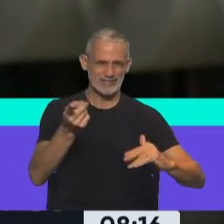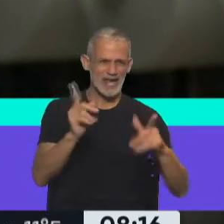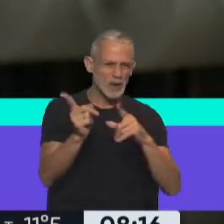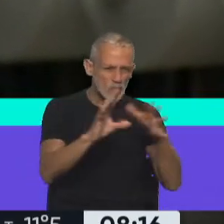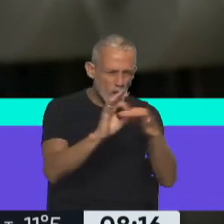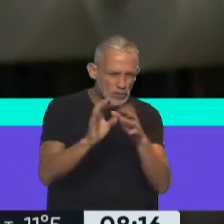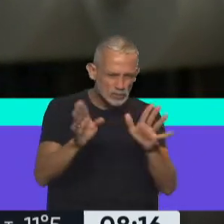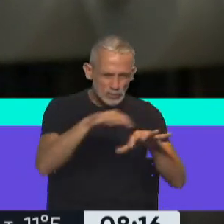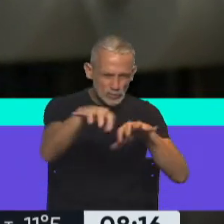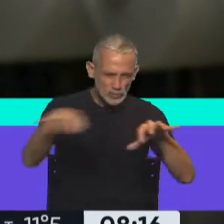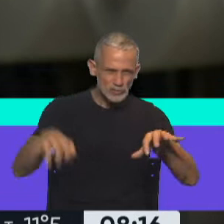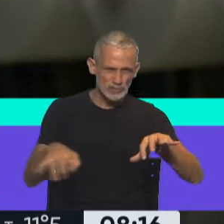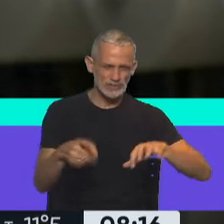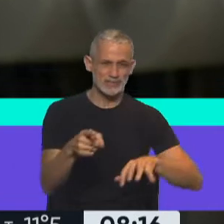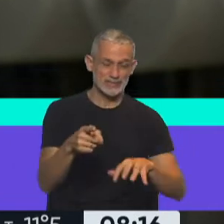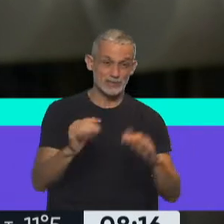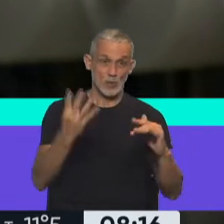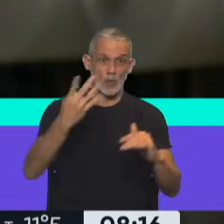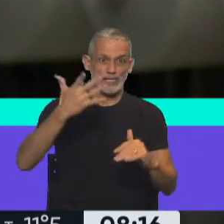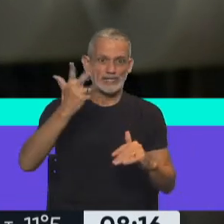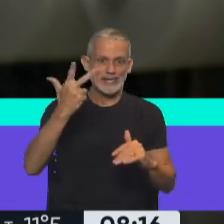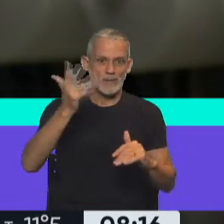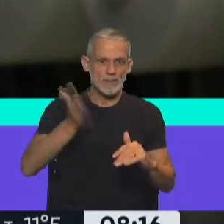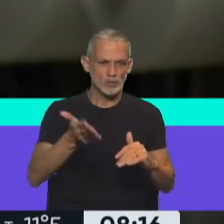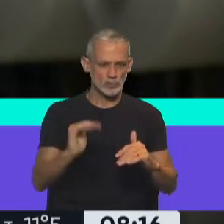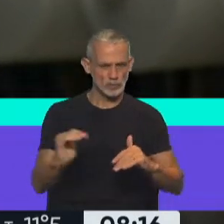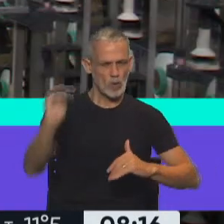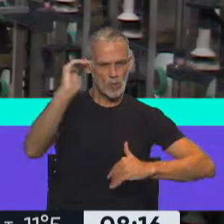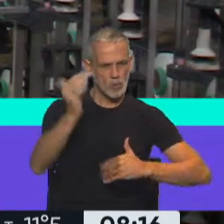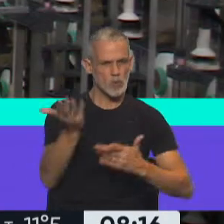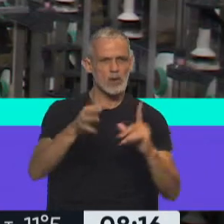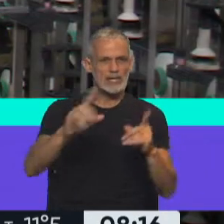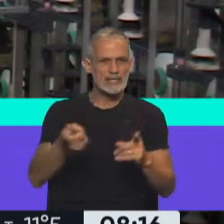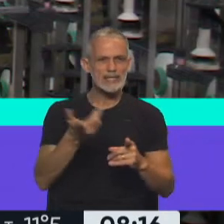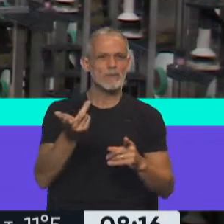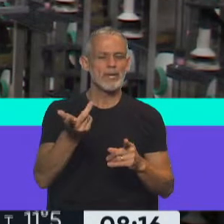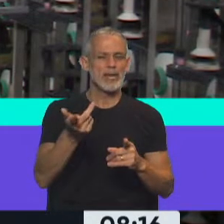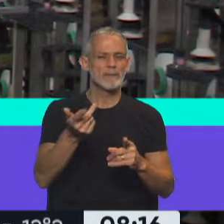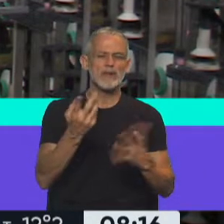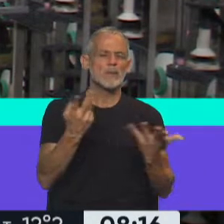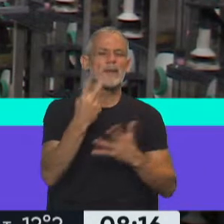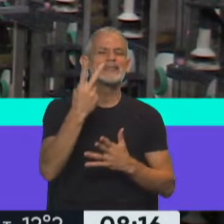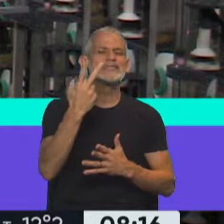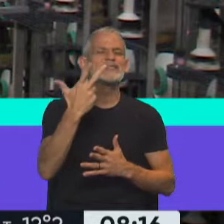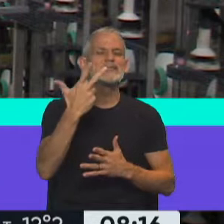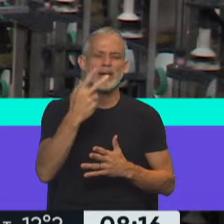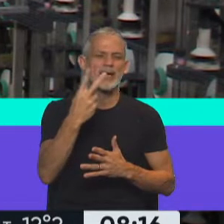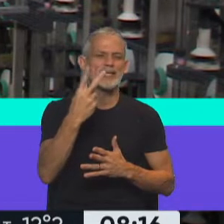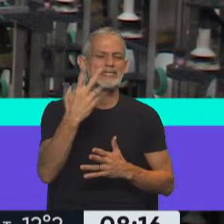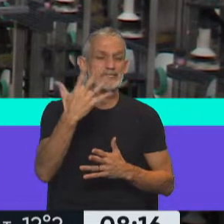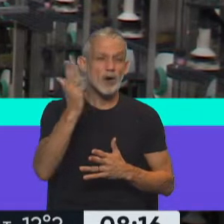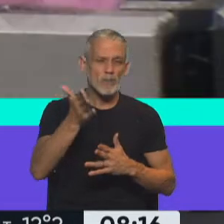eslabones, estamos arriba del 43% de crecimiento y arriba del 25% con respecto